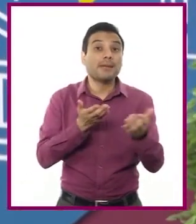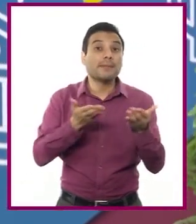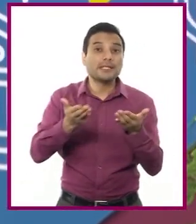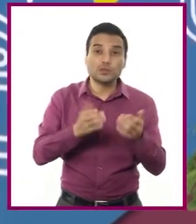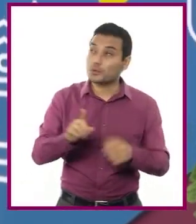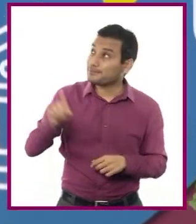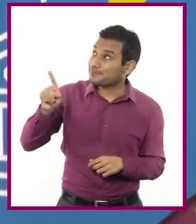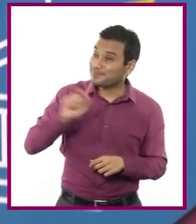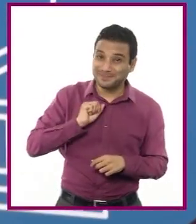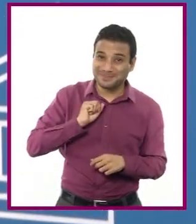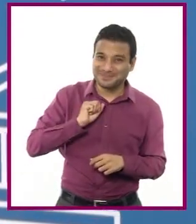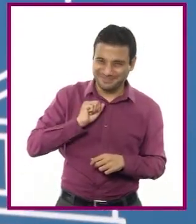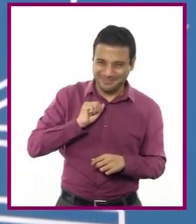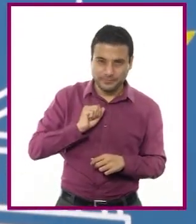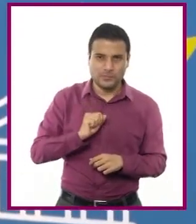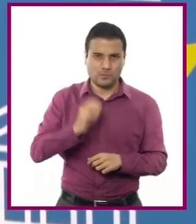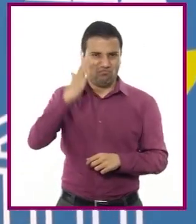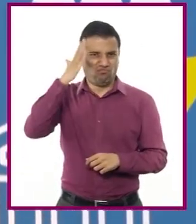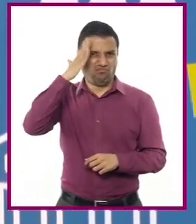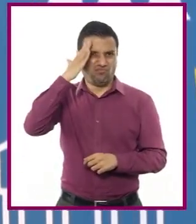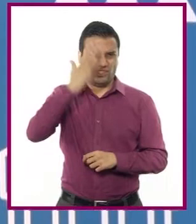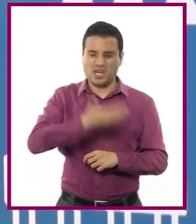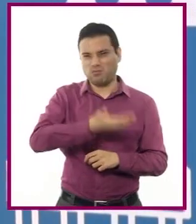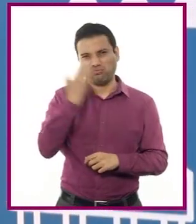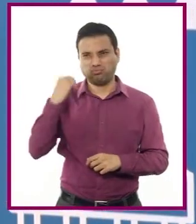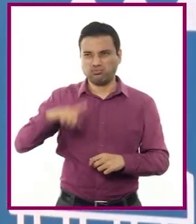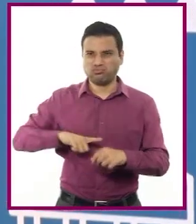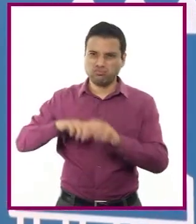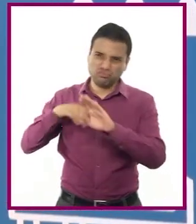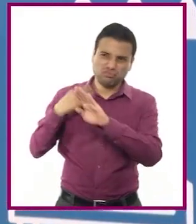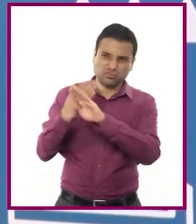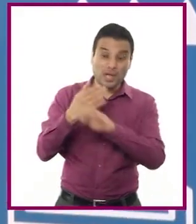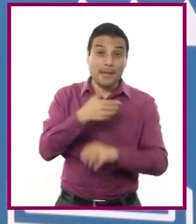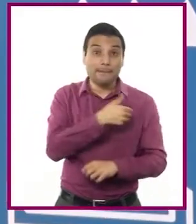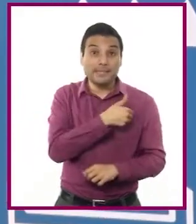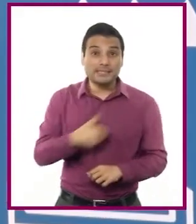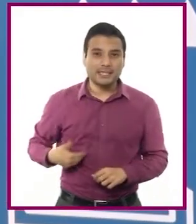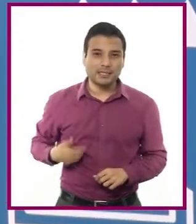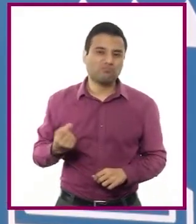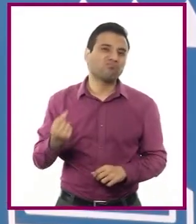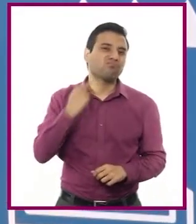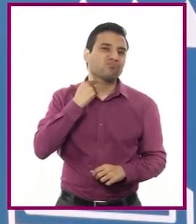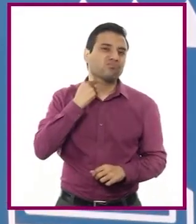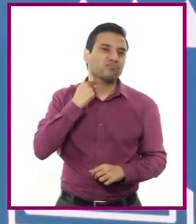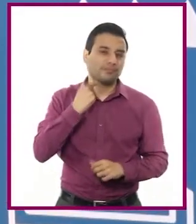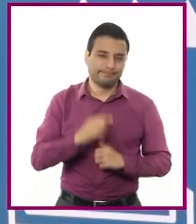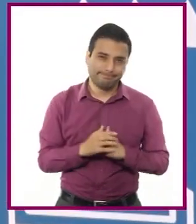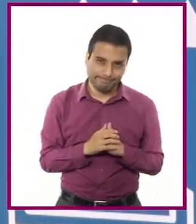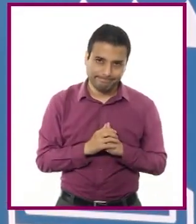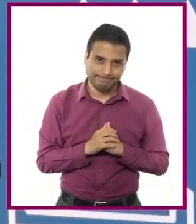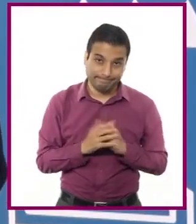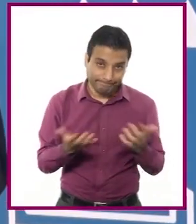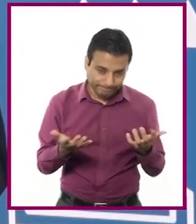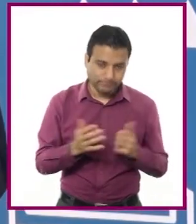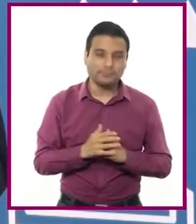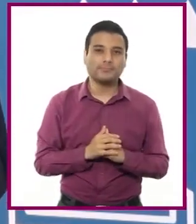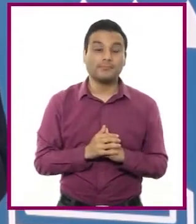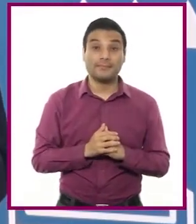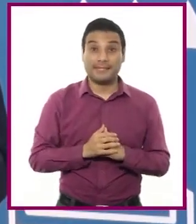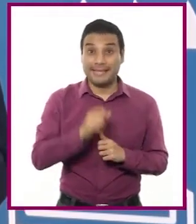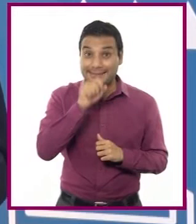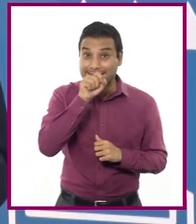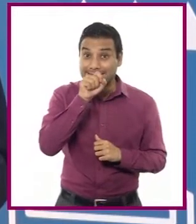Hafizullah Amin, encabezó el golpe y ordenó el asesinato del entonces presidente Mohammad Taraki. Esto aunado a la